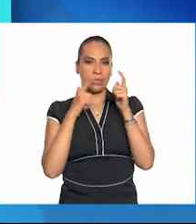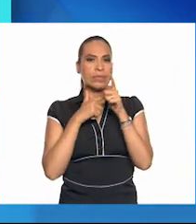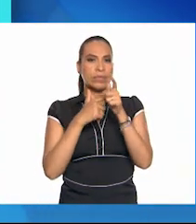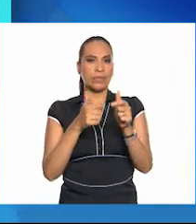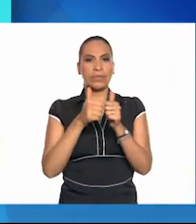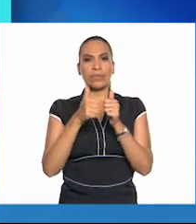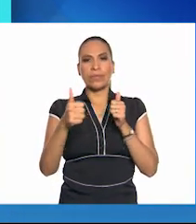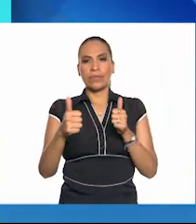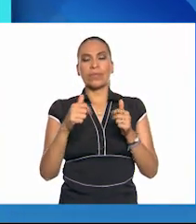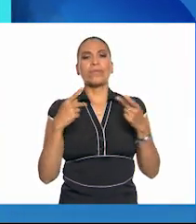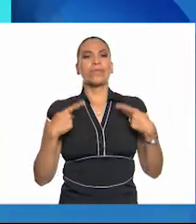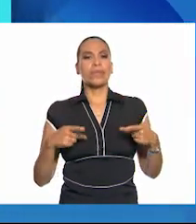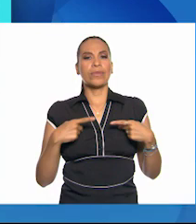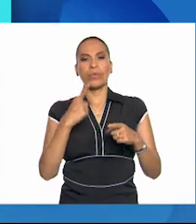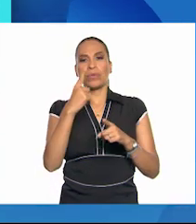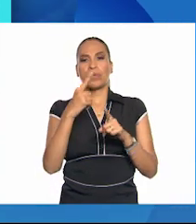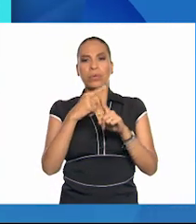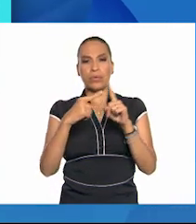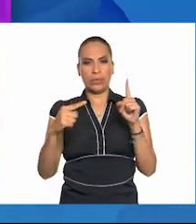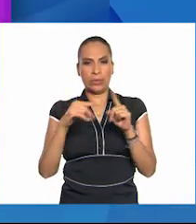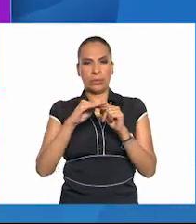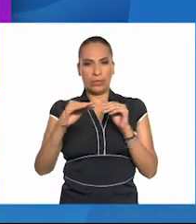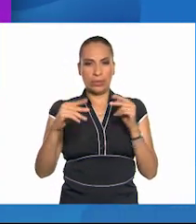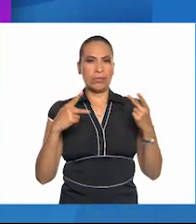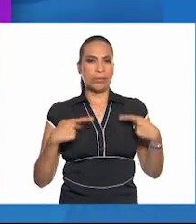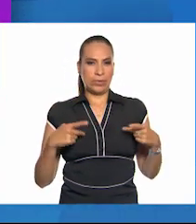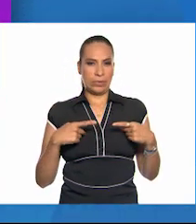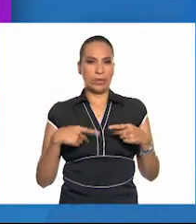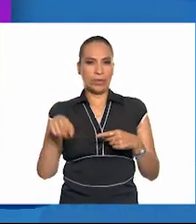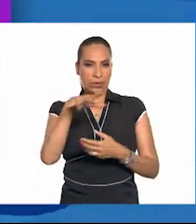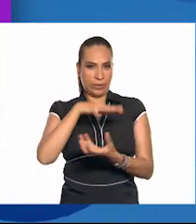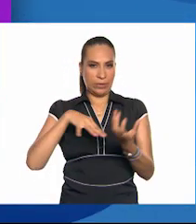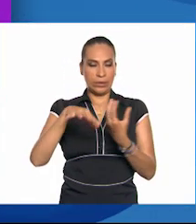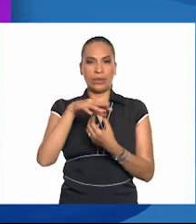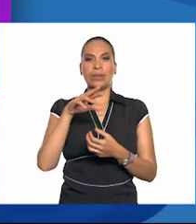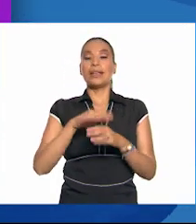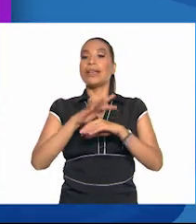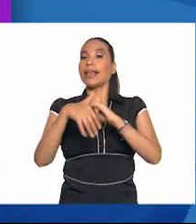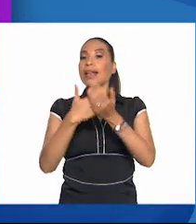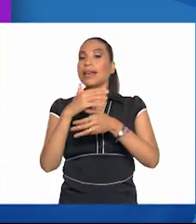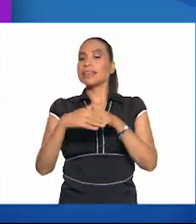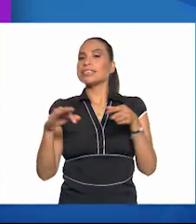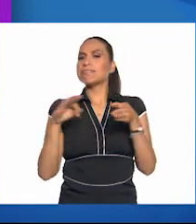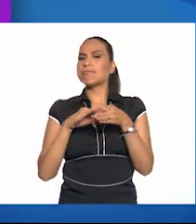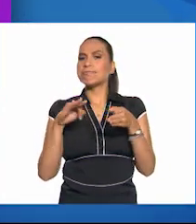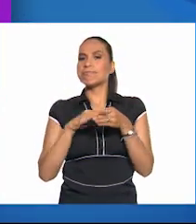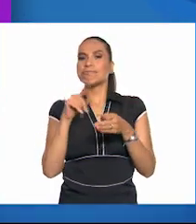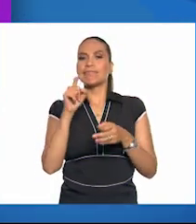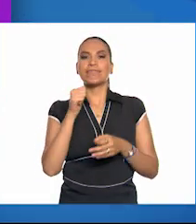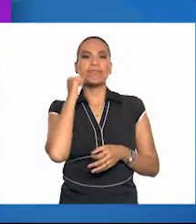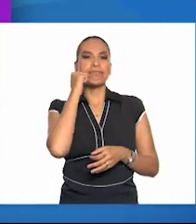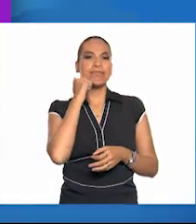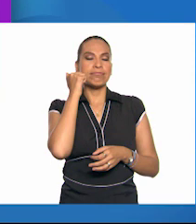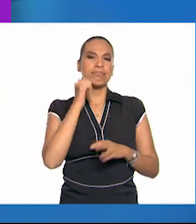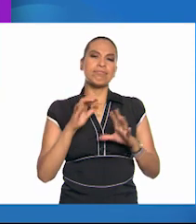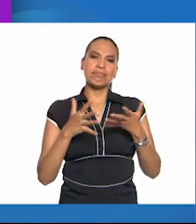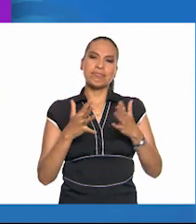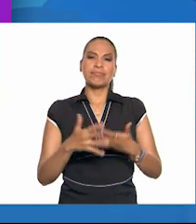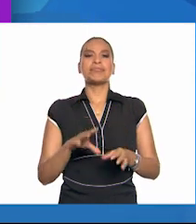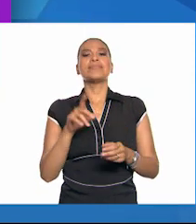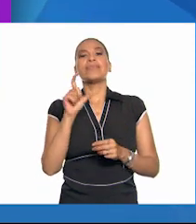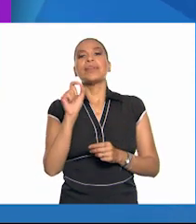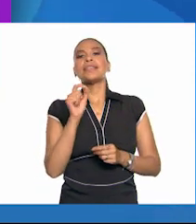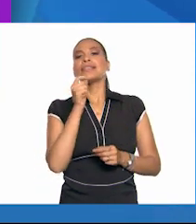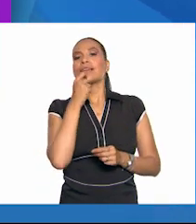una distancia mínima de 1.5 metros entre tú y los demás. Lávate las manos muy seguido con agua y jabón por lo menos